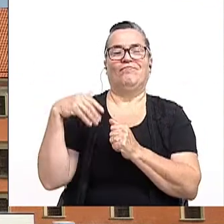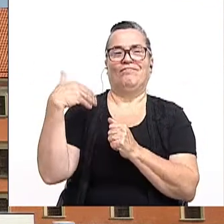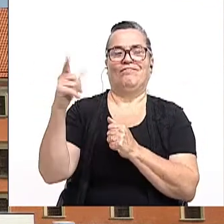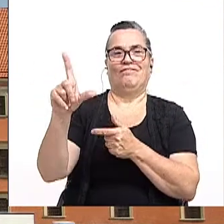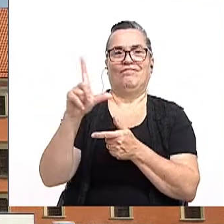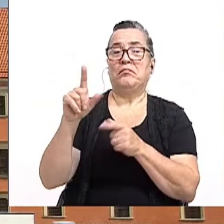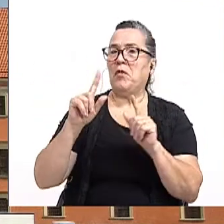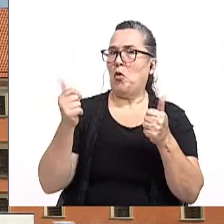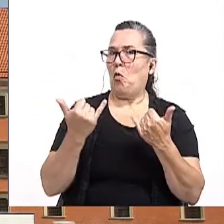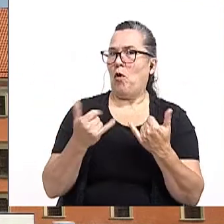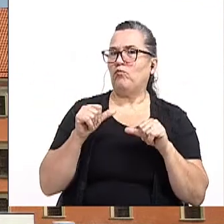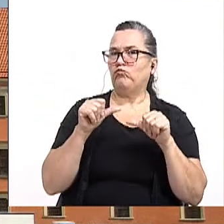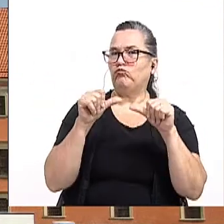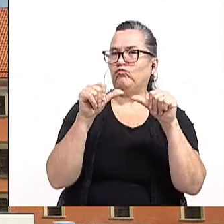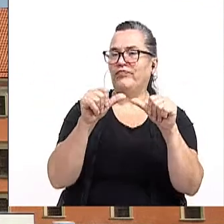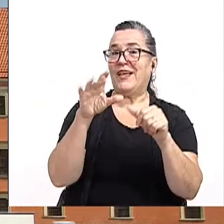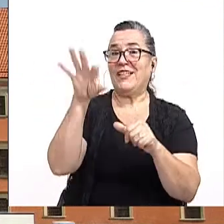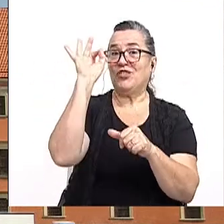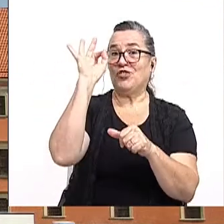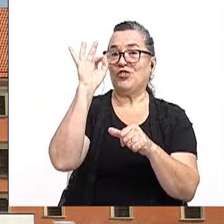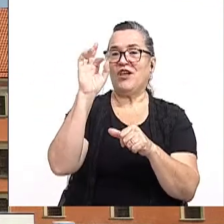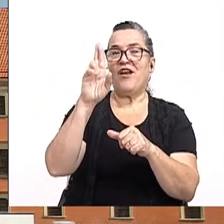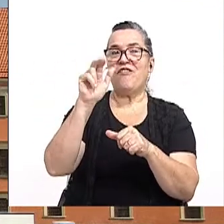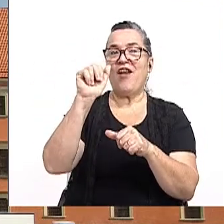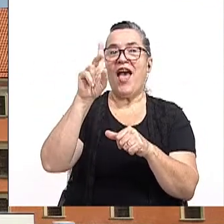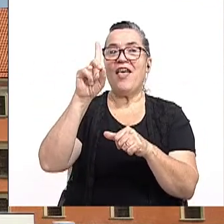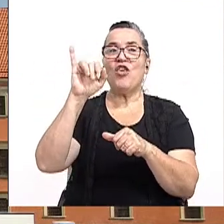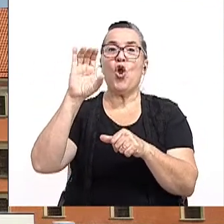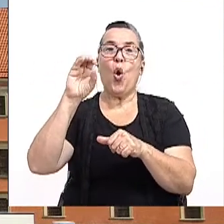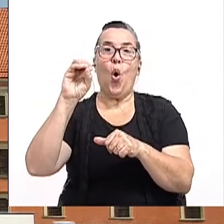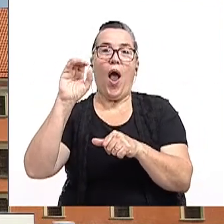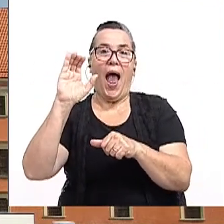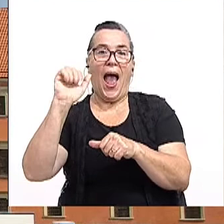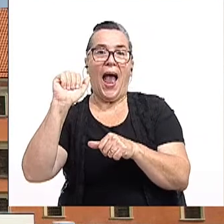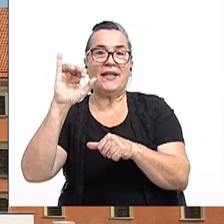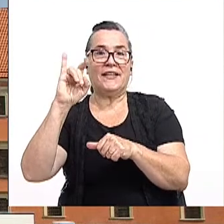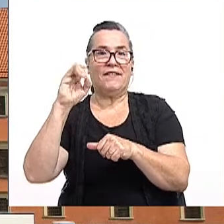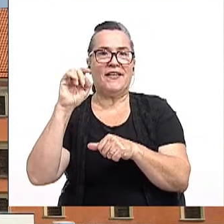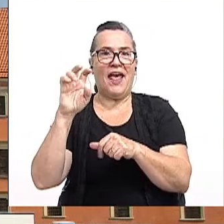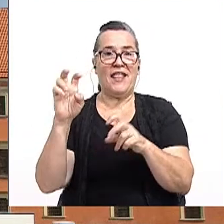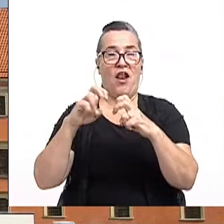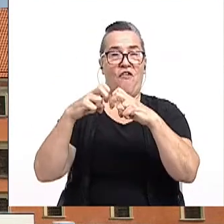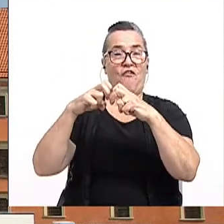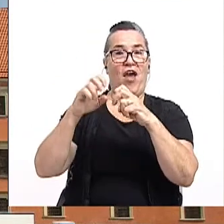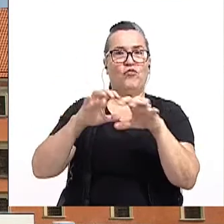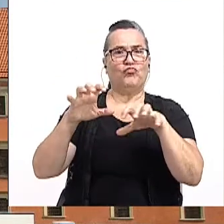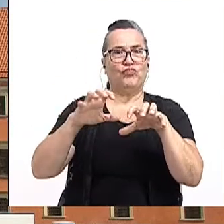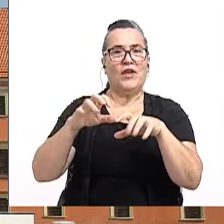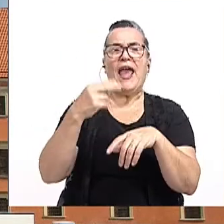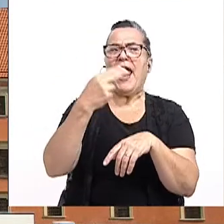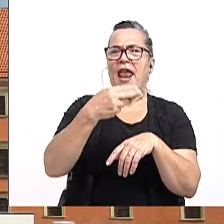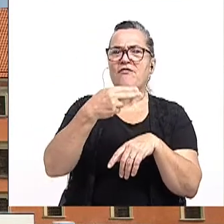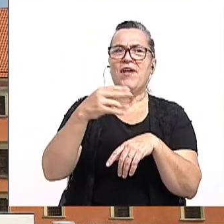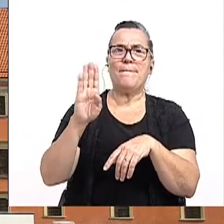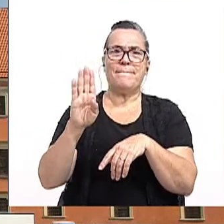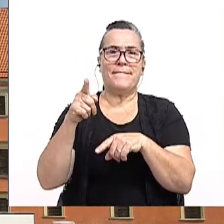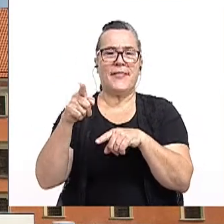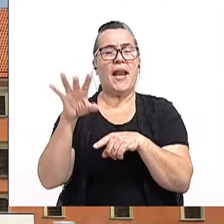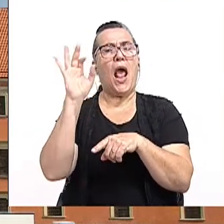a continuar con el descubrimiento de la radiactividad. Y fue Henry Becquerel el que descubrió